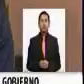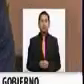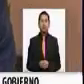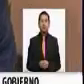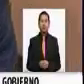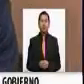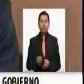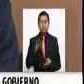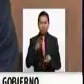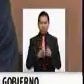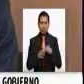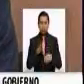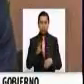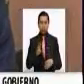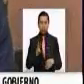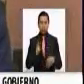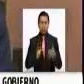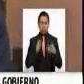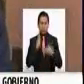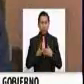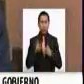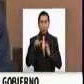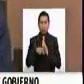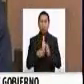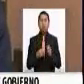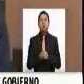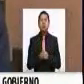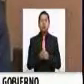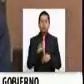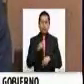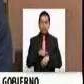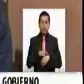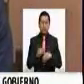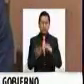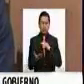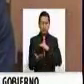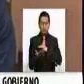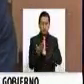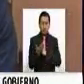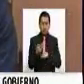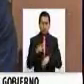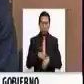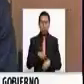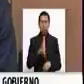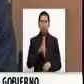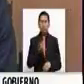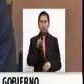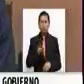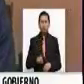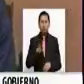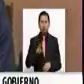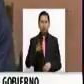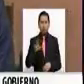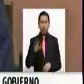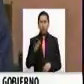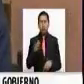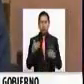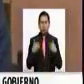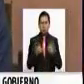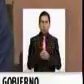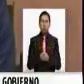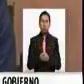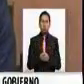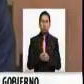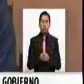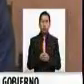en fecha 6 de abril luego en horas de la madrugada de las 3 35 de la madrugada aproximadamente